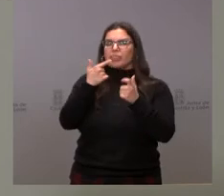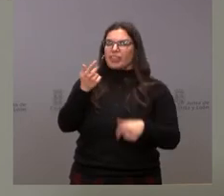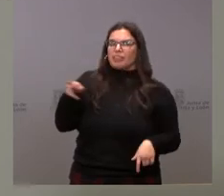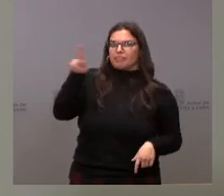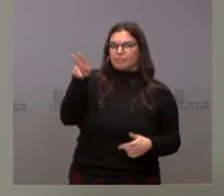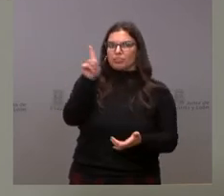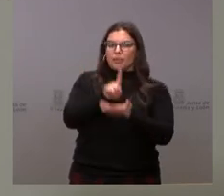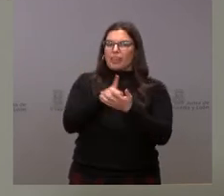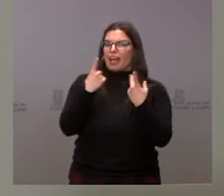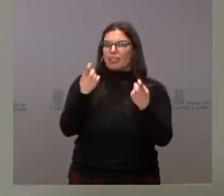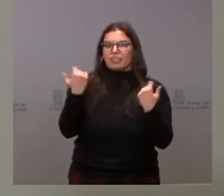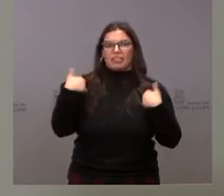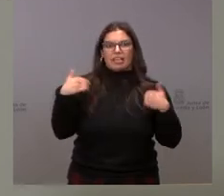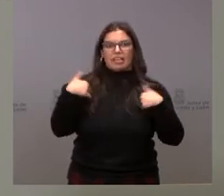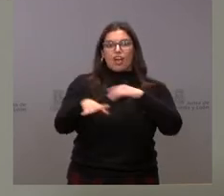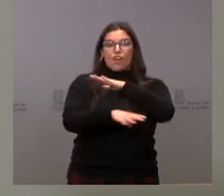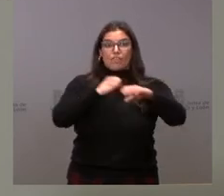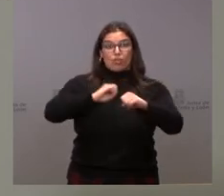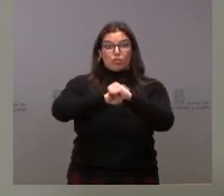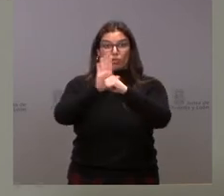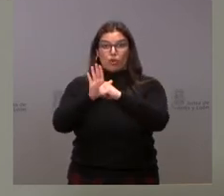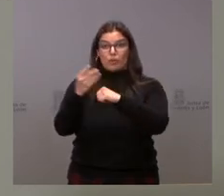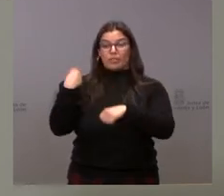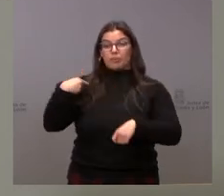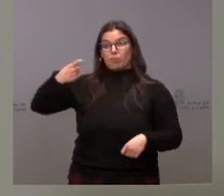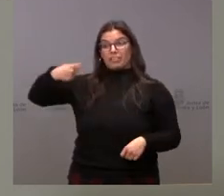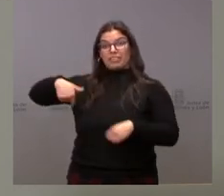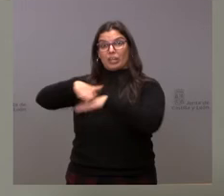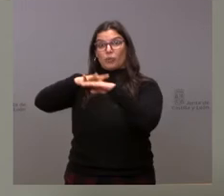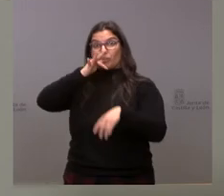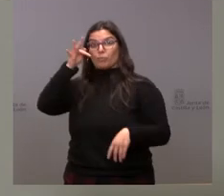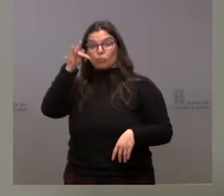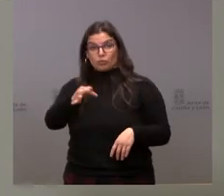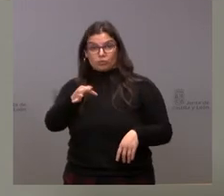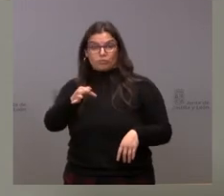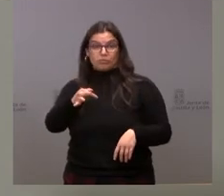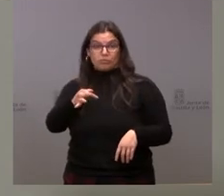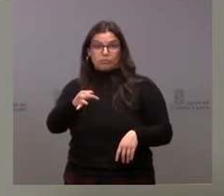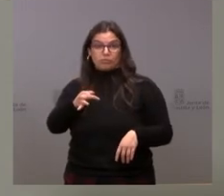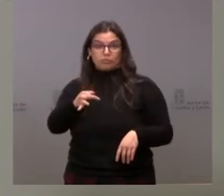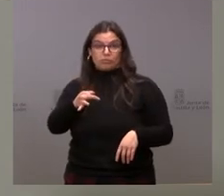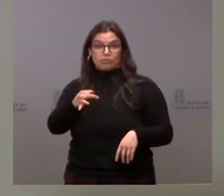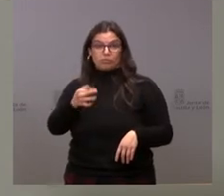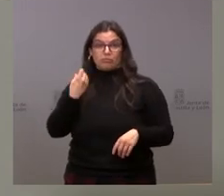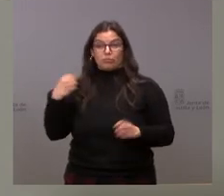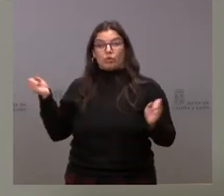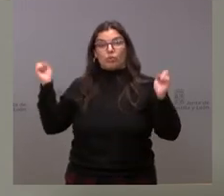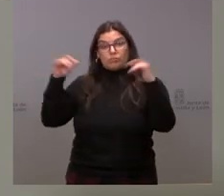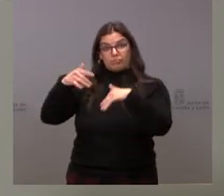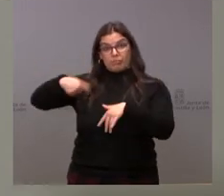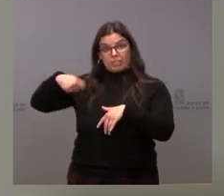recibir los fondos cobis prometidos por el presidente del gobierno con la junta de presidentes en el consejo de